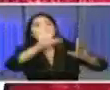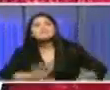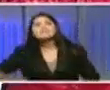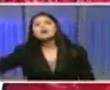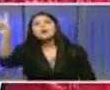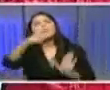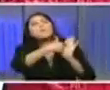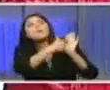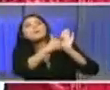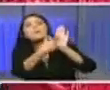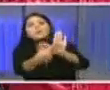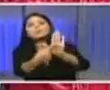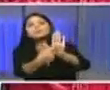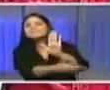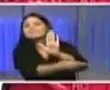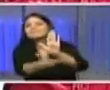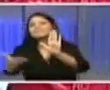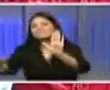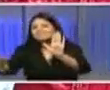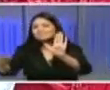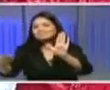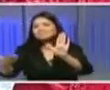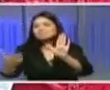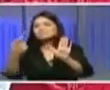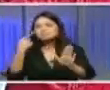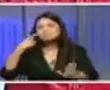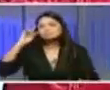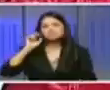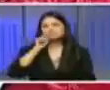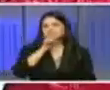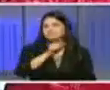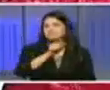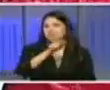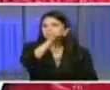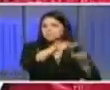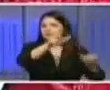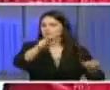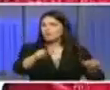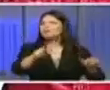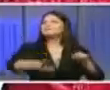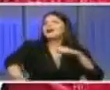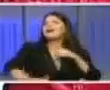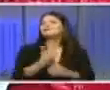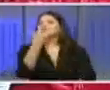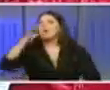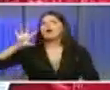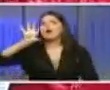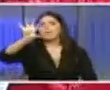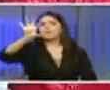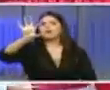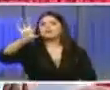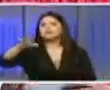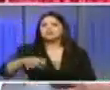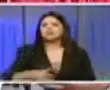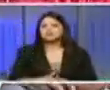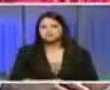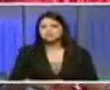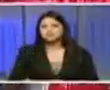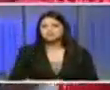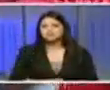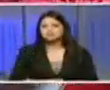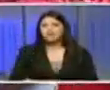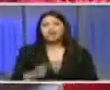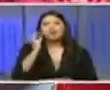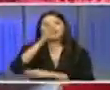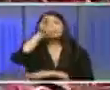para demostrar no solo la usurpación de funciones, sino la traición a la patria en que ha incurrido esta